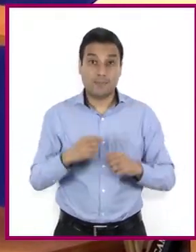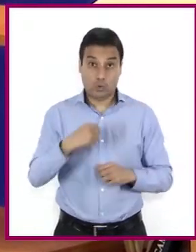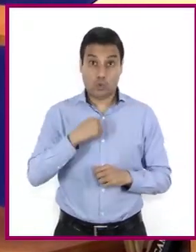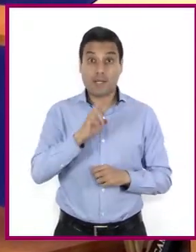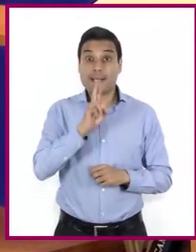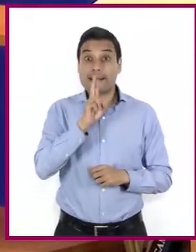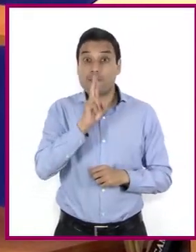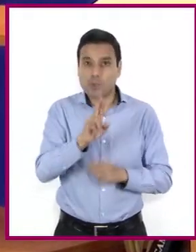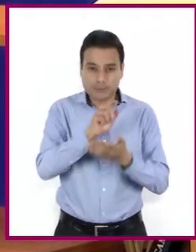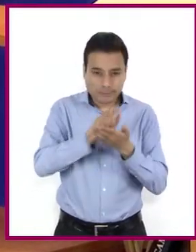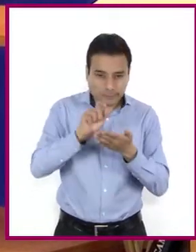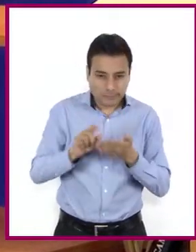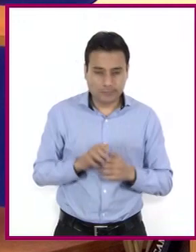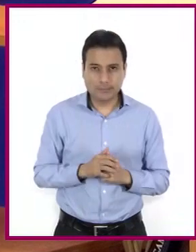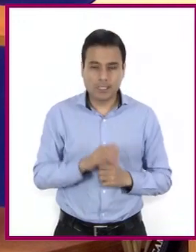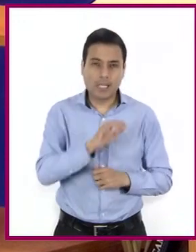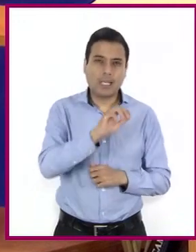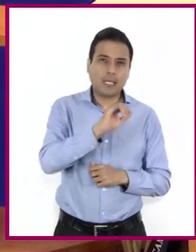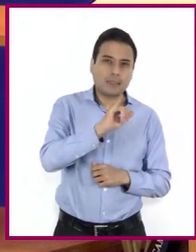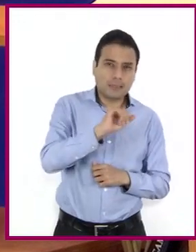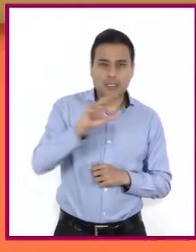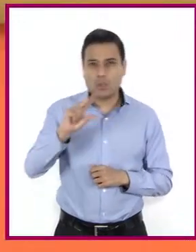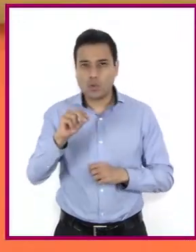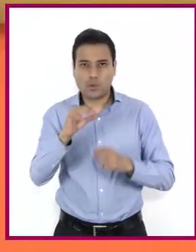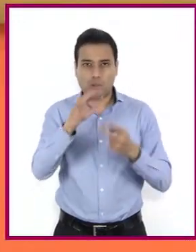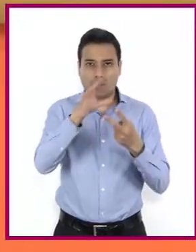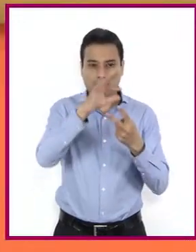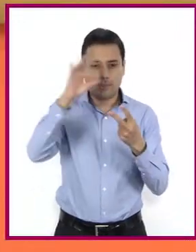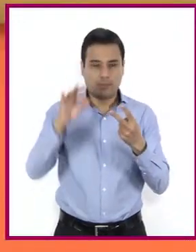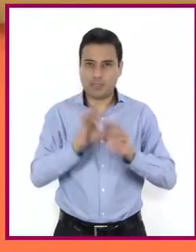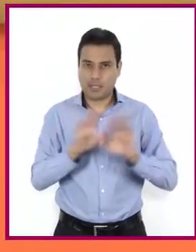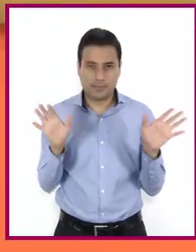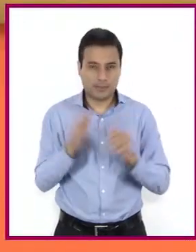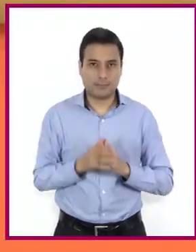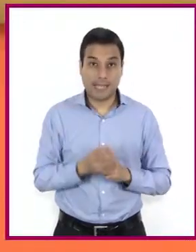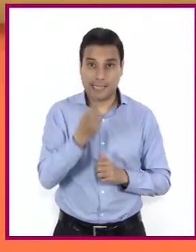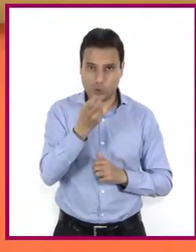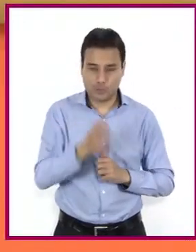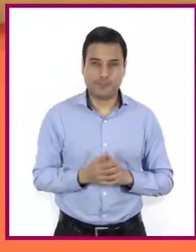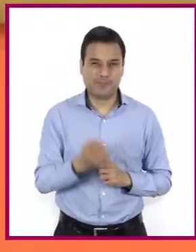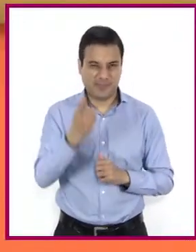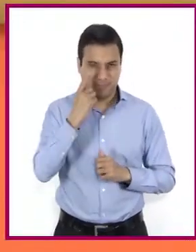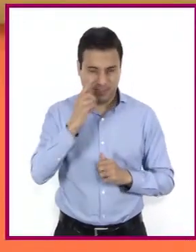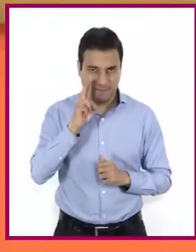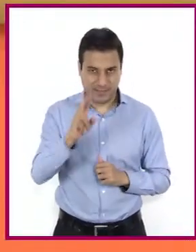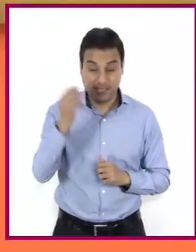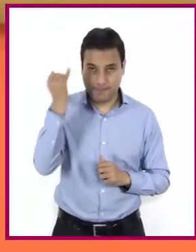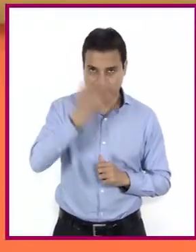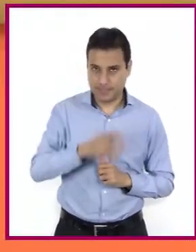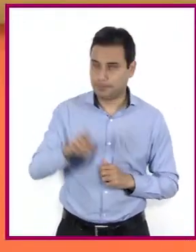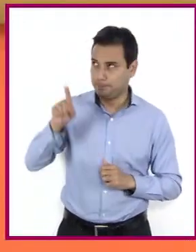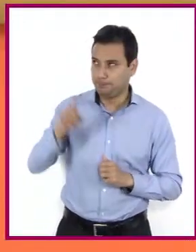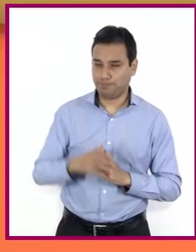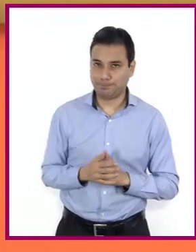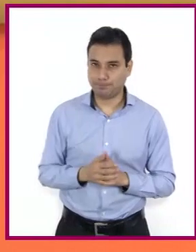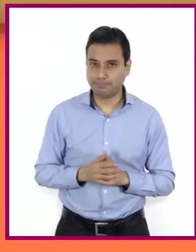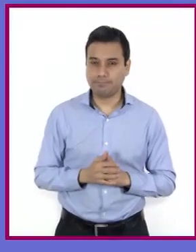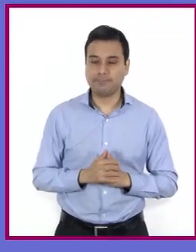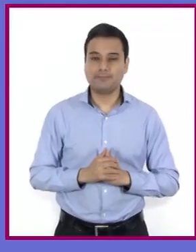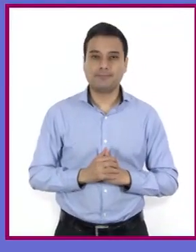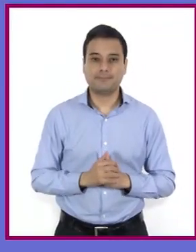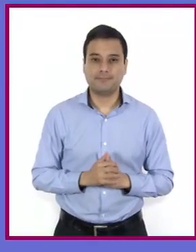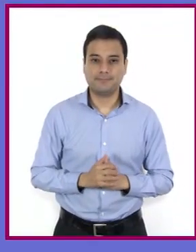que elegir entre una cantidad limitada de respuestas. Exactamente. Veamos la siguiente imagen de las características de